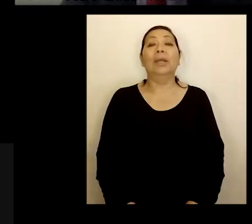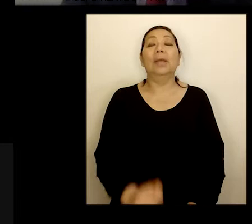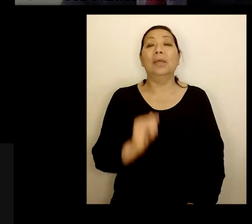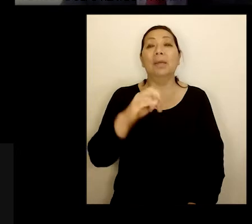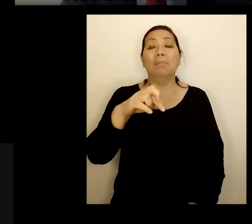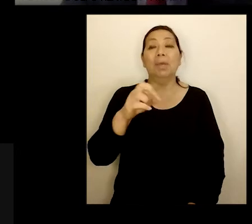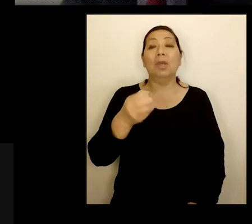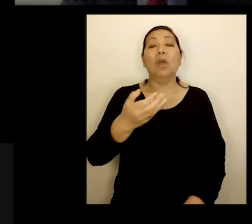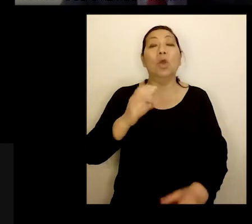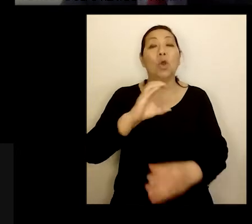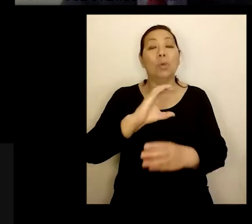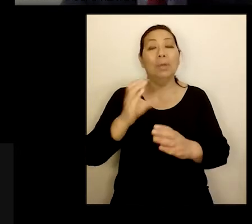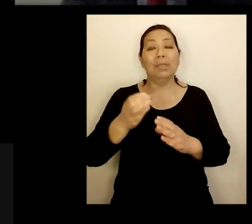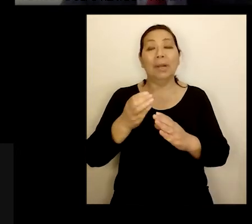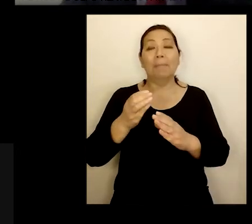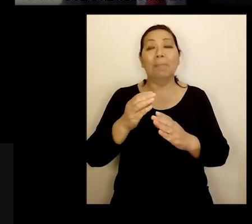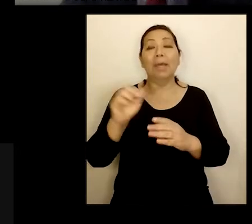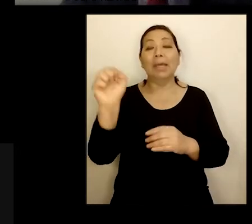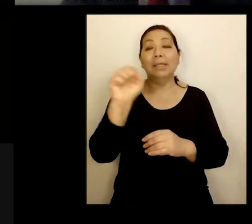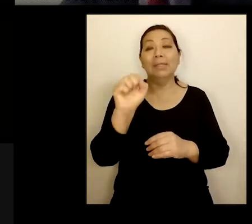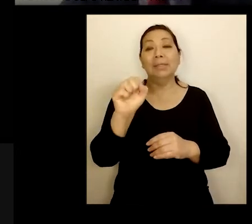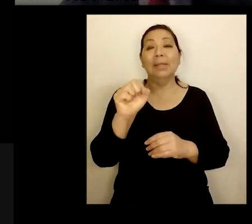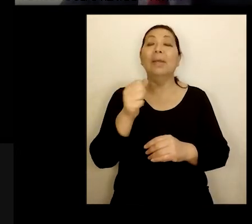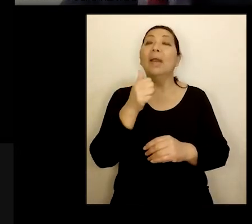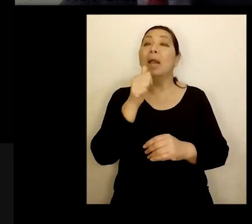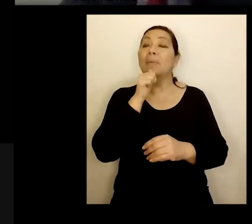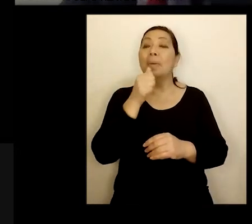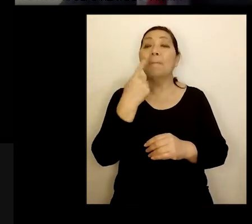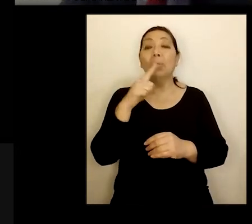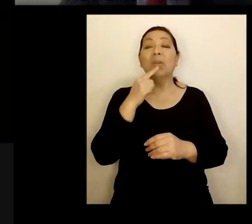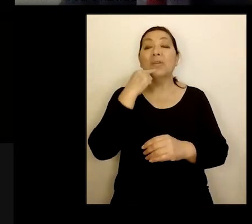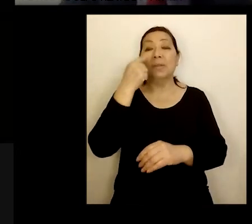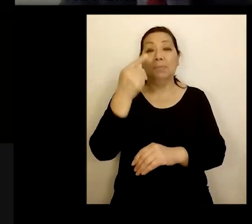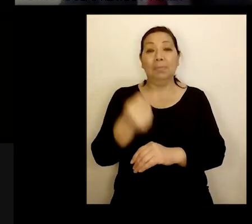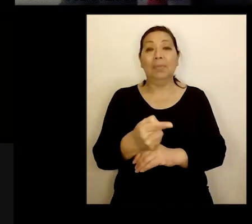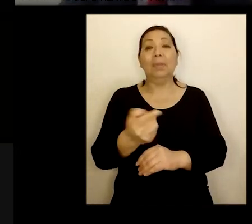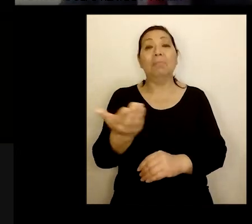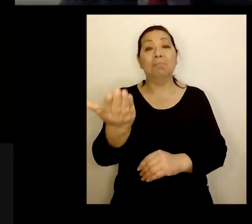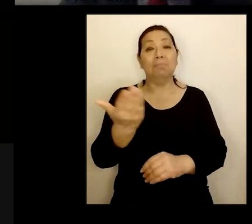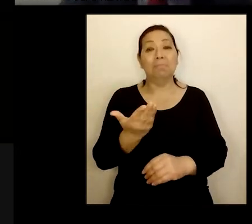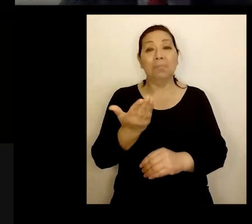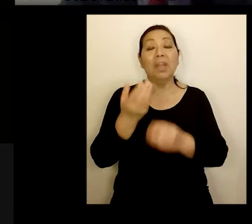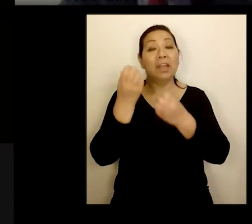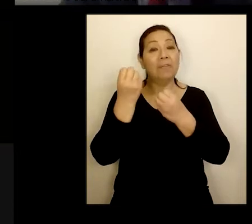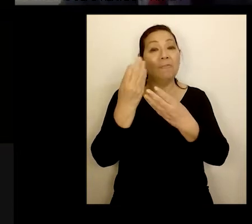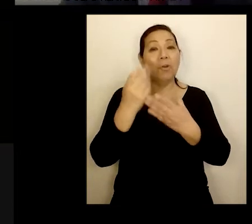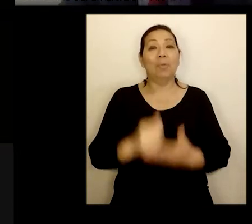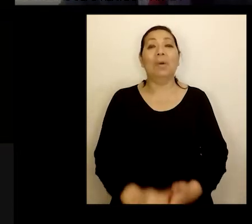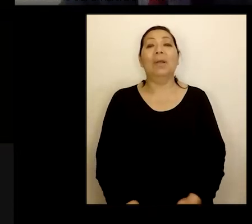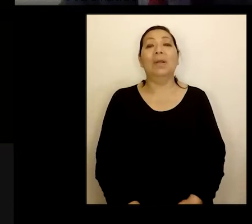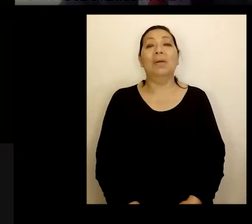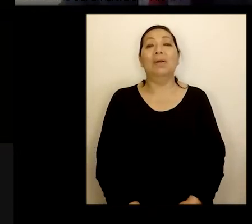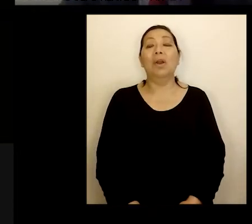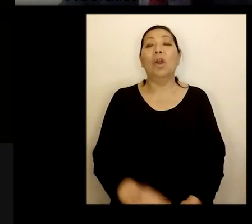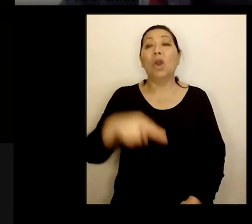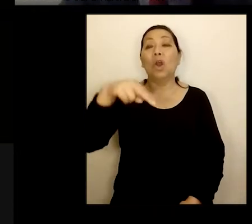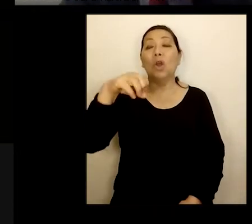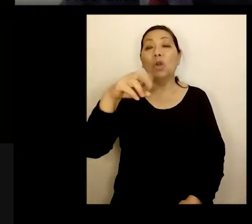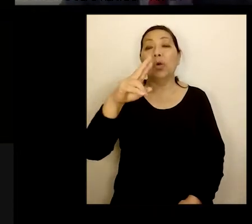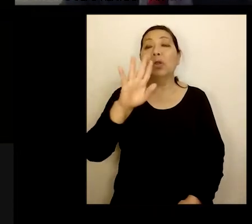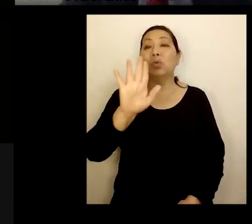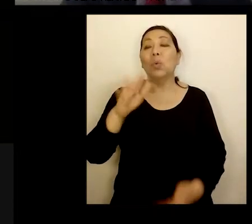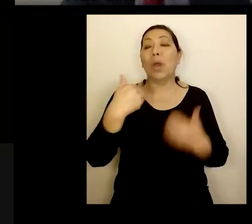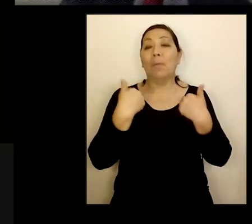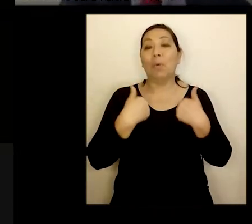YPF Comercial del Perú, Sociedad Anónima. Por la parte demandante, ha solicitado informar la señora abogada Nora Carrión